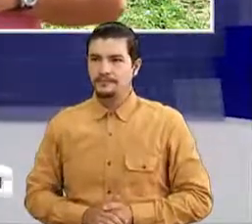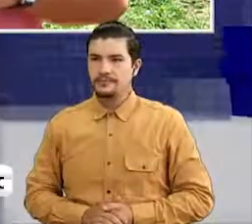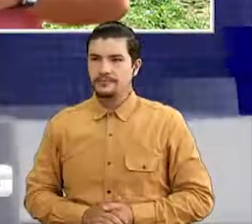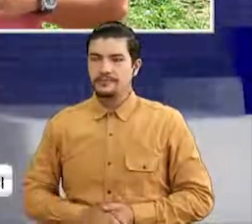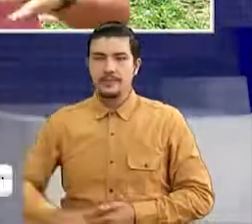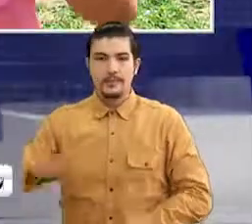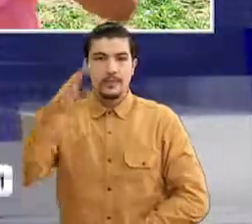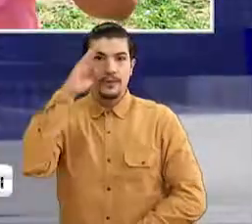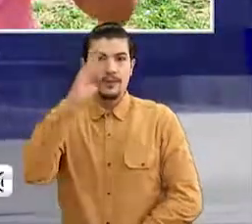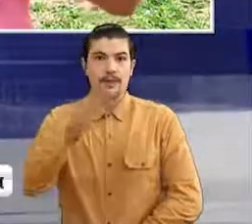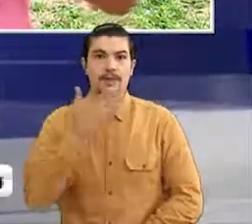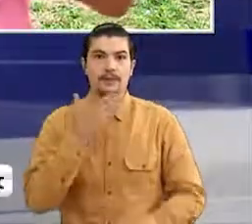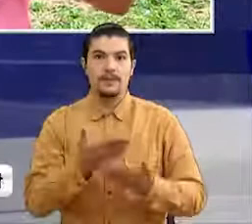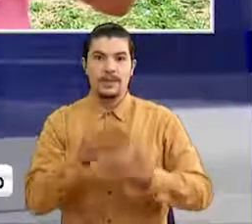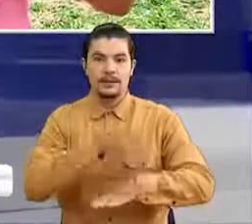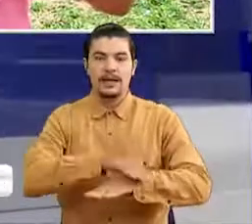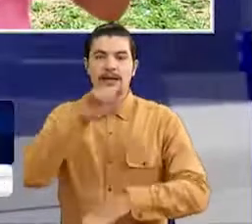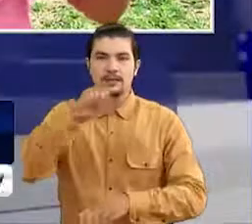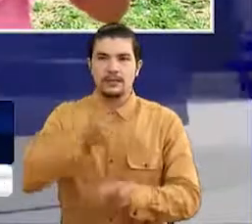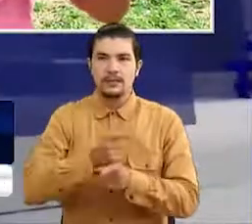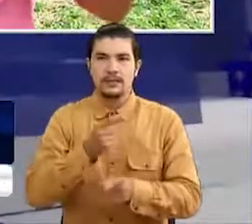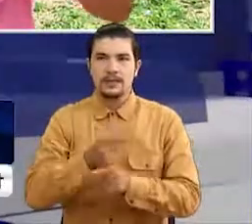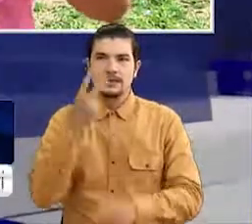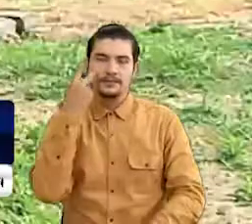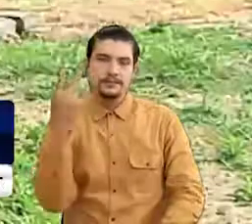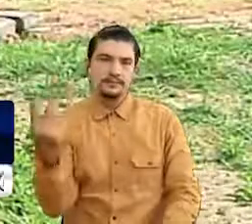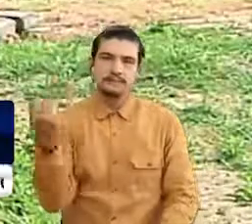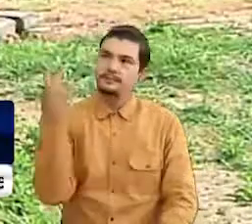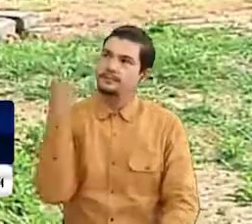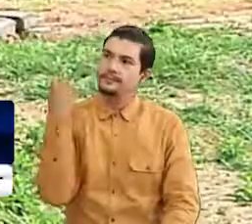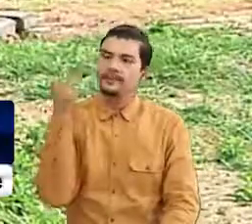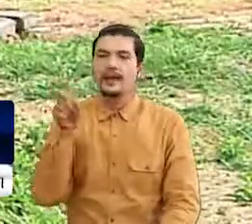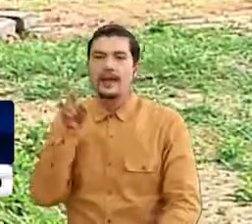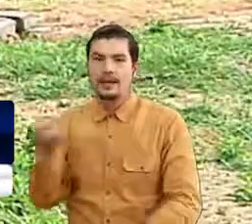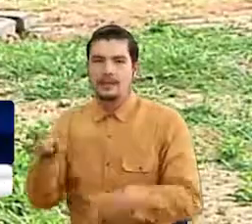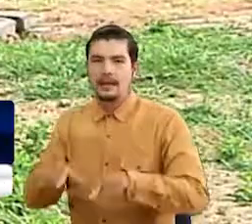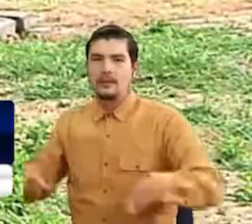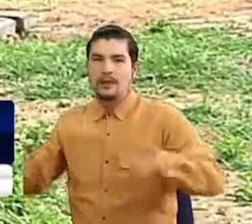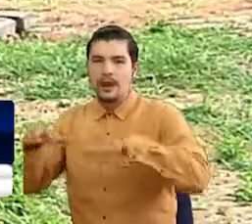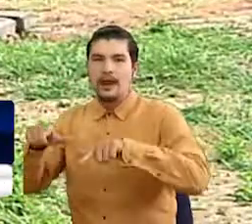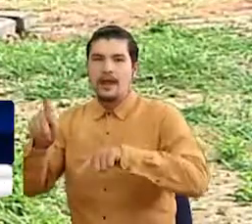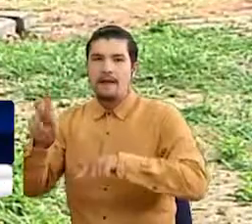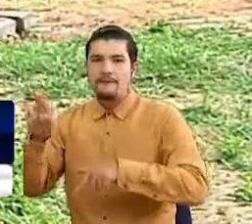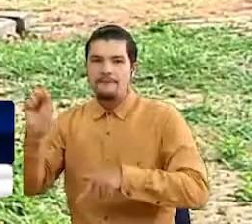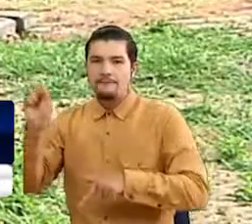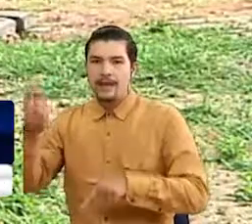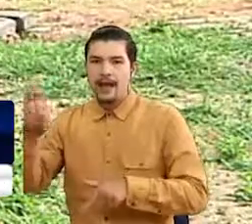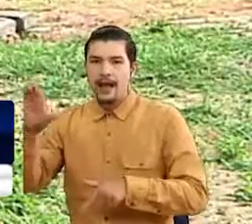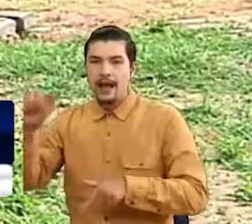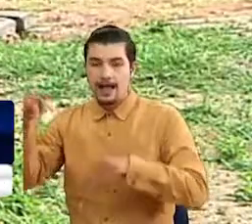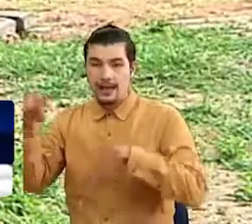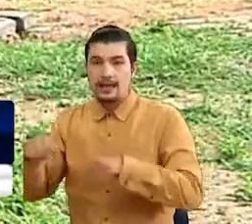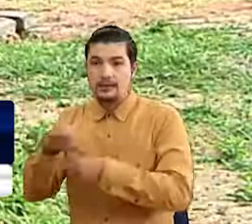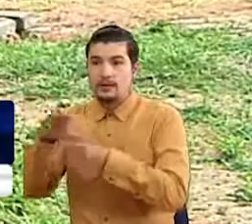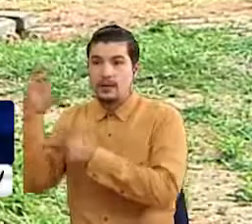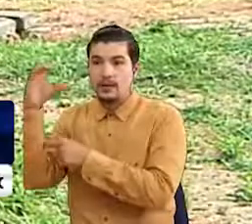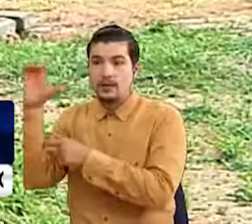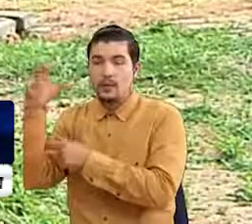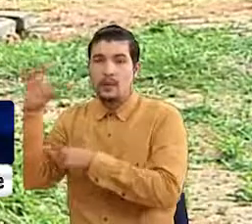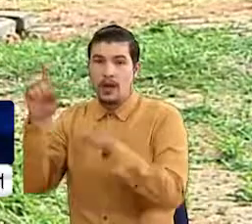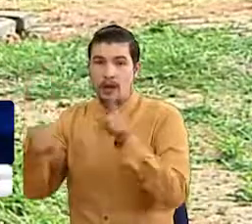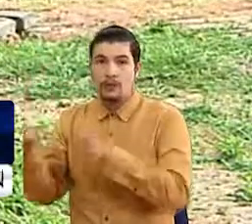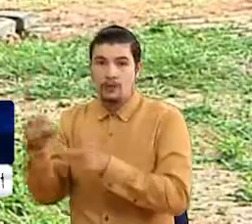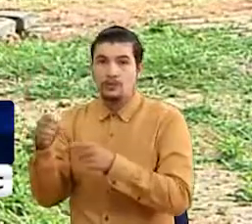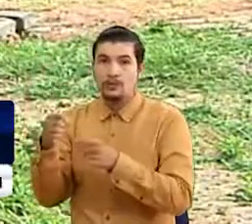Hola, muy buenas tardes. Pues esta que ustedes ven a mis espaldas es la zona franca de Cúcuta que ha recibido inversiones y apoyos por parte